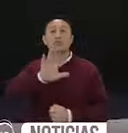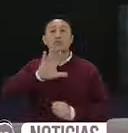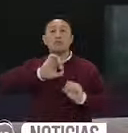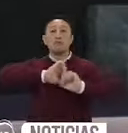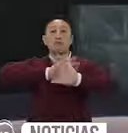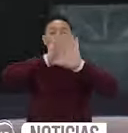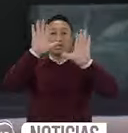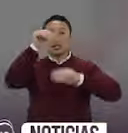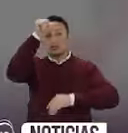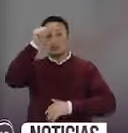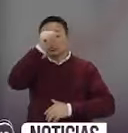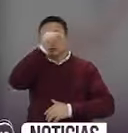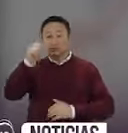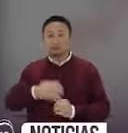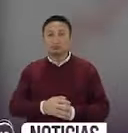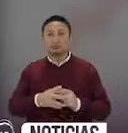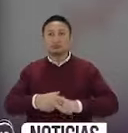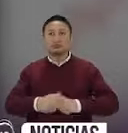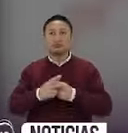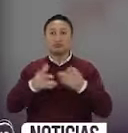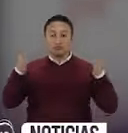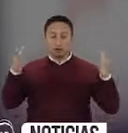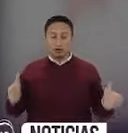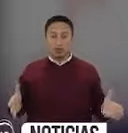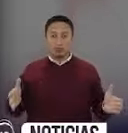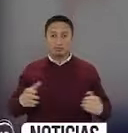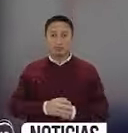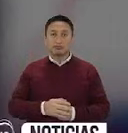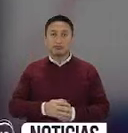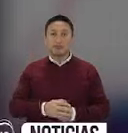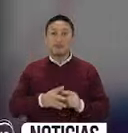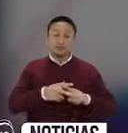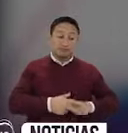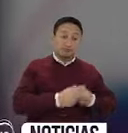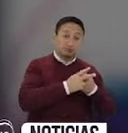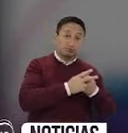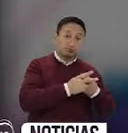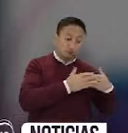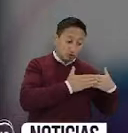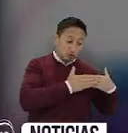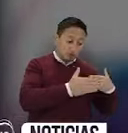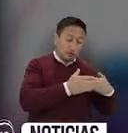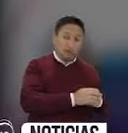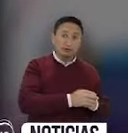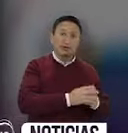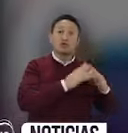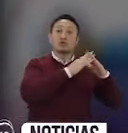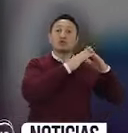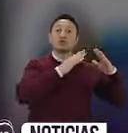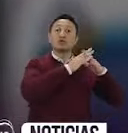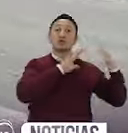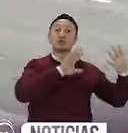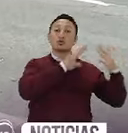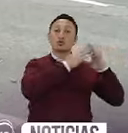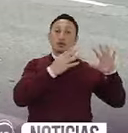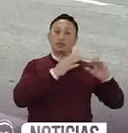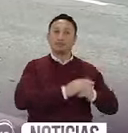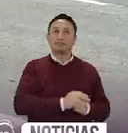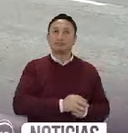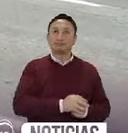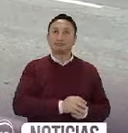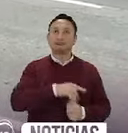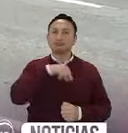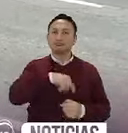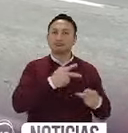mañana del día domingo se ejecutarán los cierres, tomando en cuenta que el punto de partida de esta carrera es el Coliseo General Rumiñahui. Es así que se